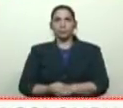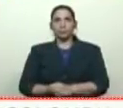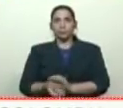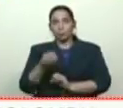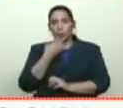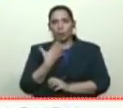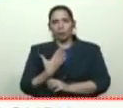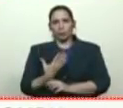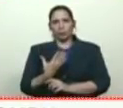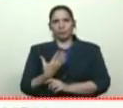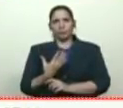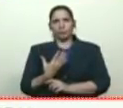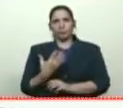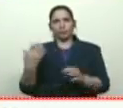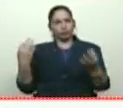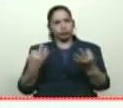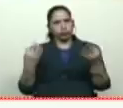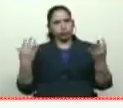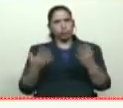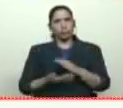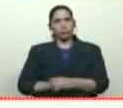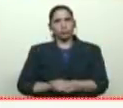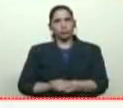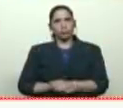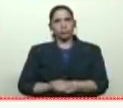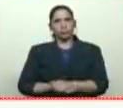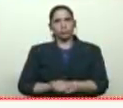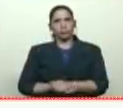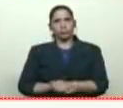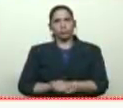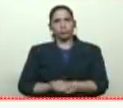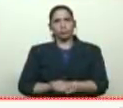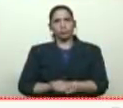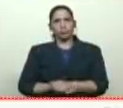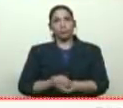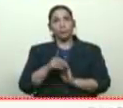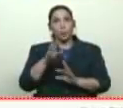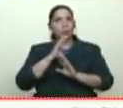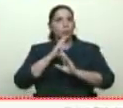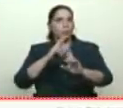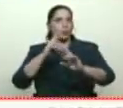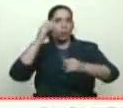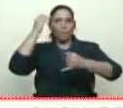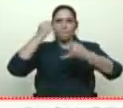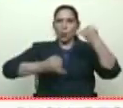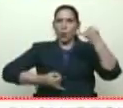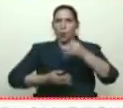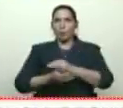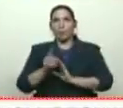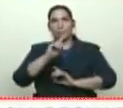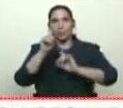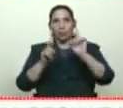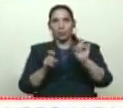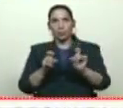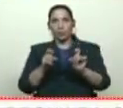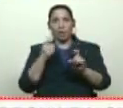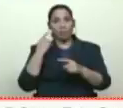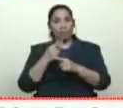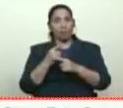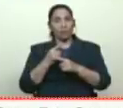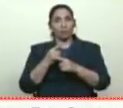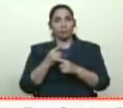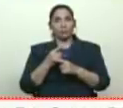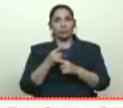vicepresidente, realmente casi no hace falta la pregunta porque usted respondió en esta última intervención. Tenía que ver con el